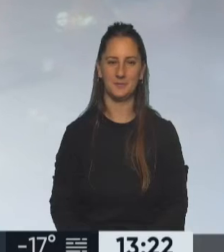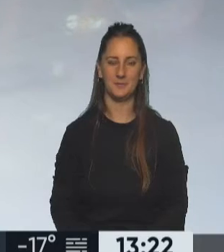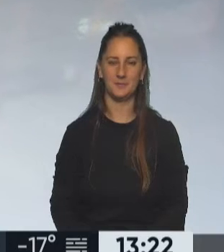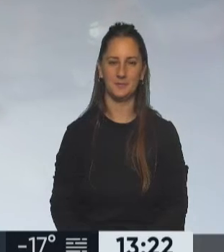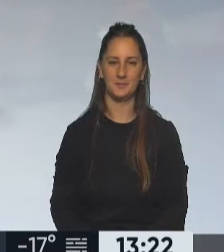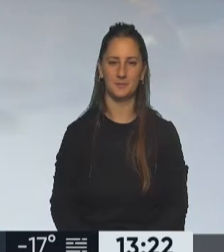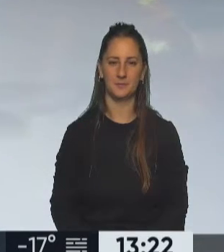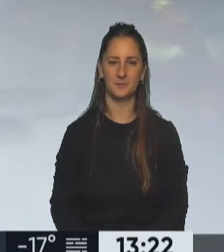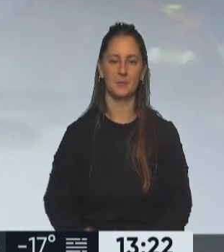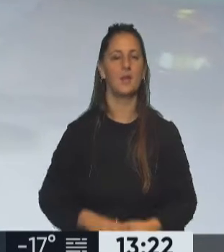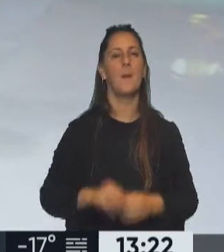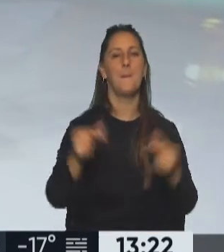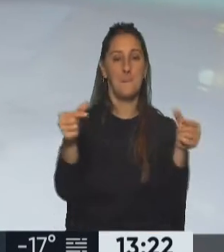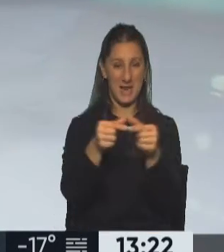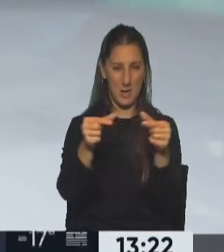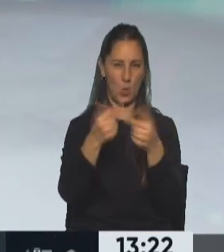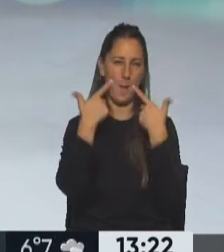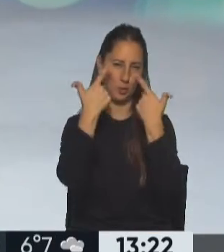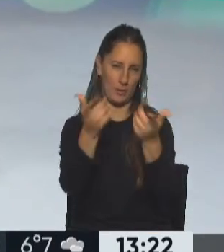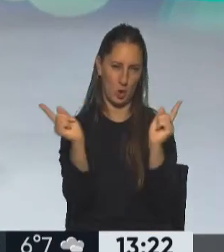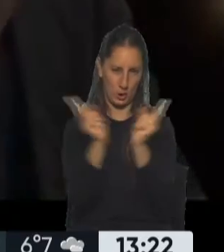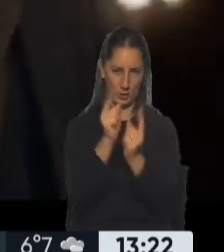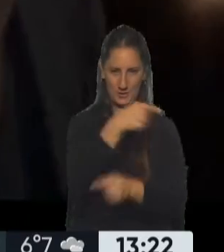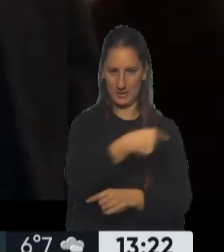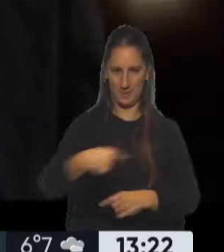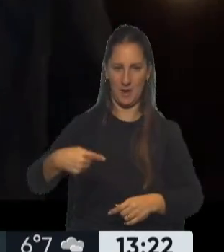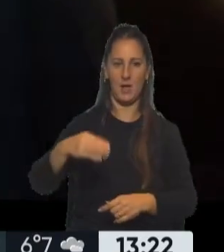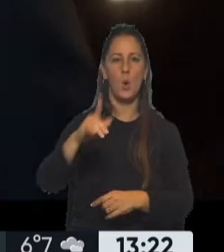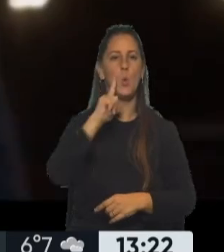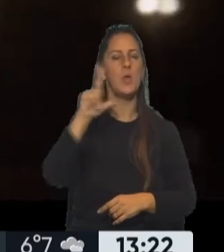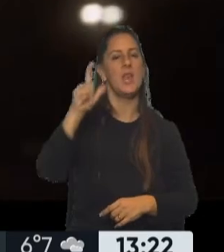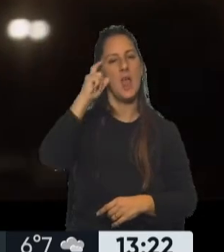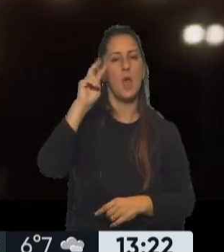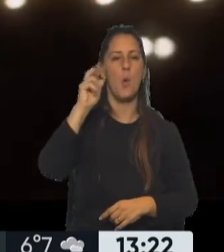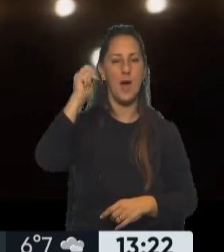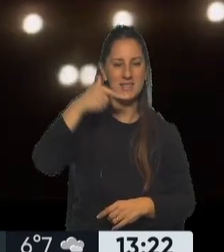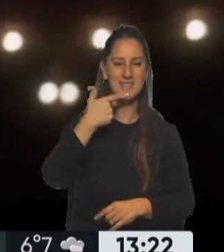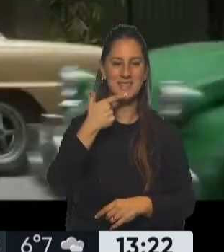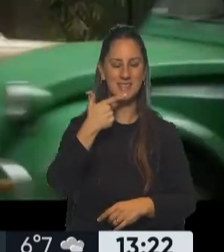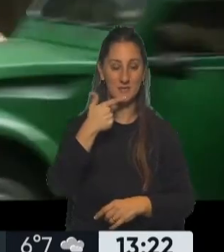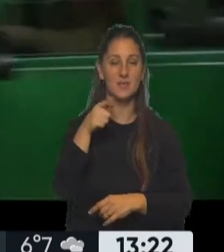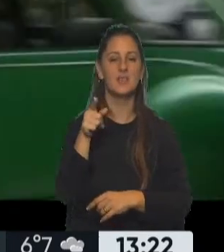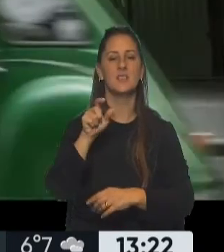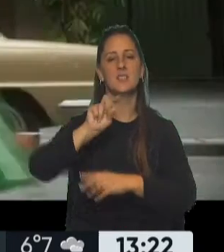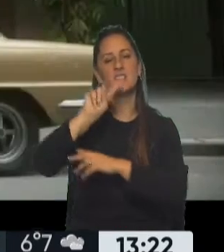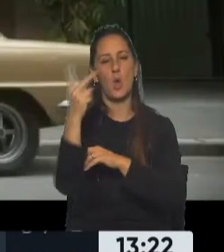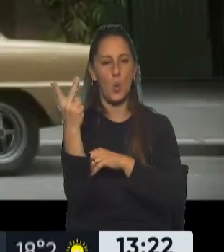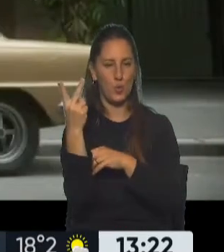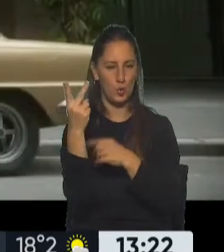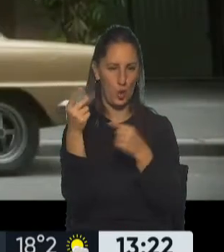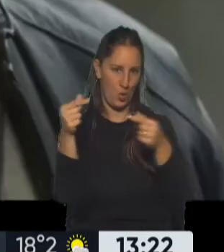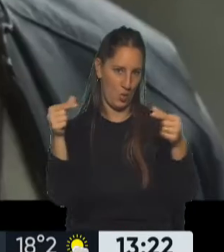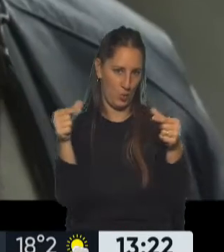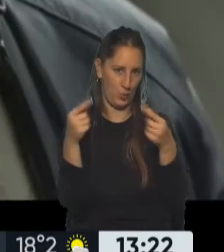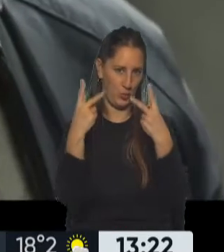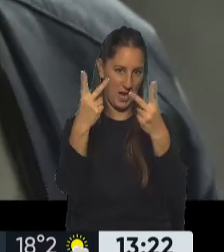Vamos a compartir un adelanto de una película que llega esta semana, la historia de Bill Evans en Argentina, el segundo de los viajes que vino para aquí en el